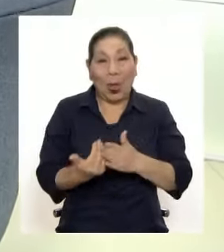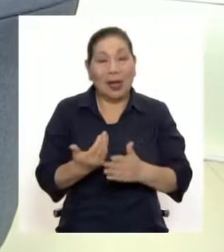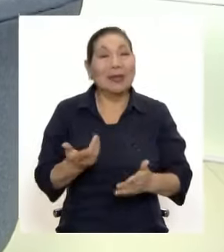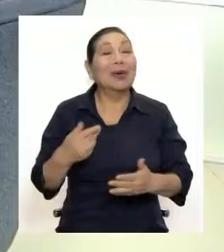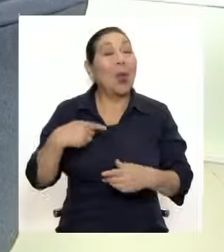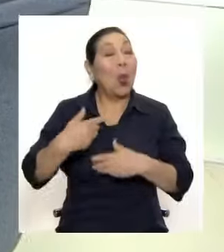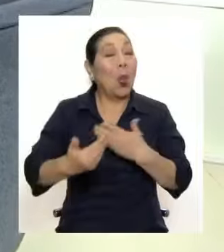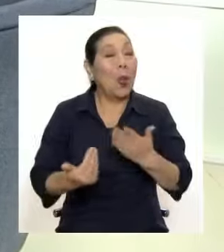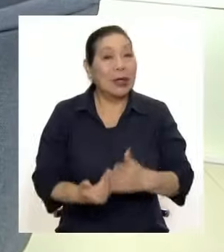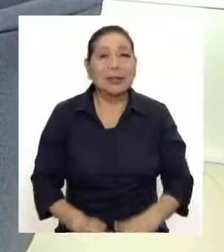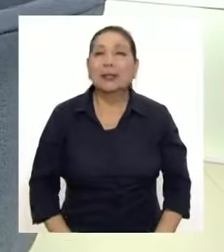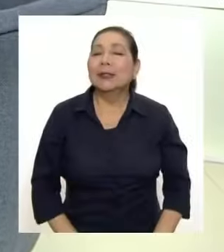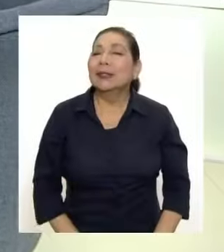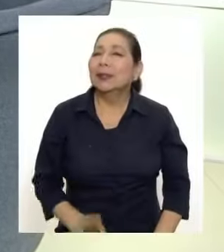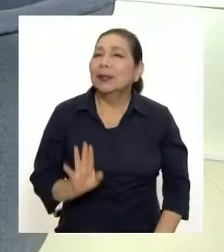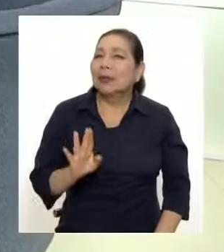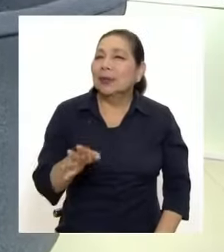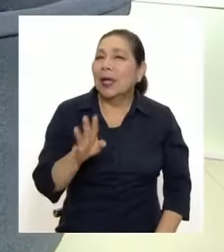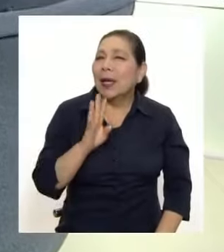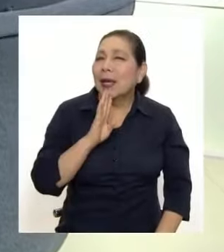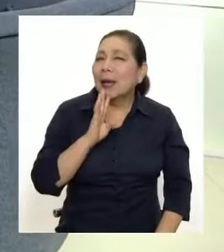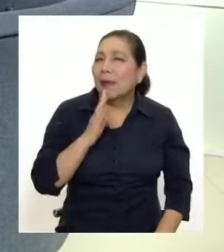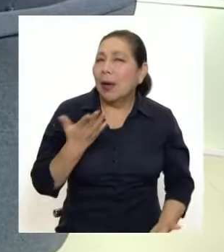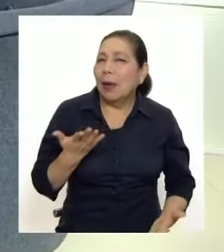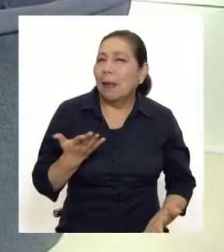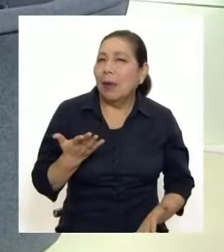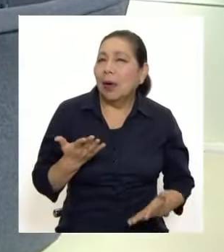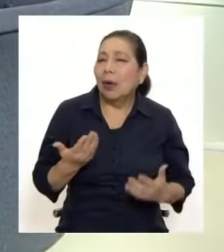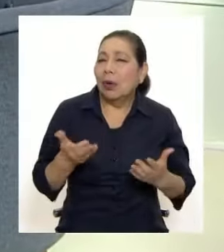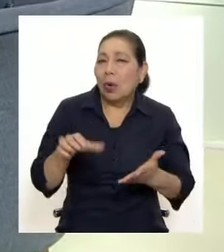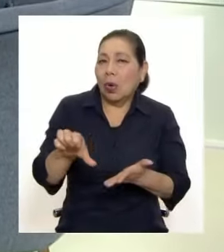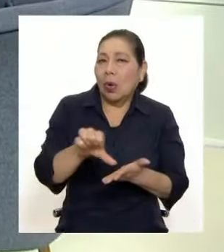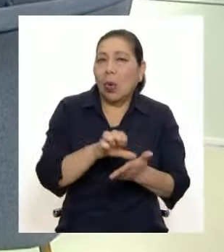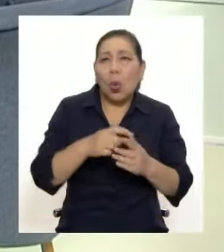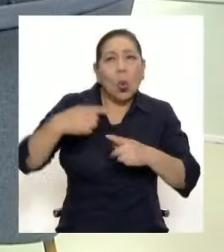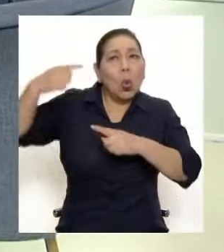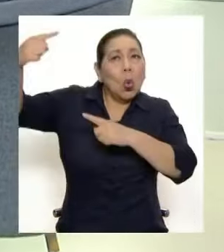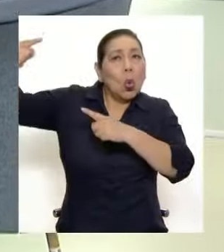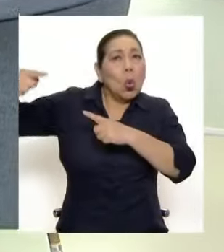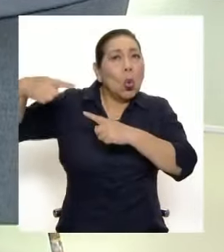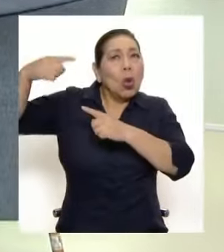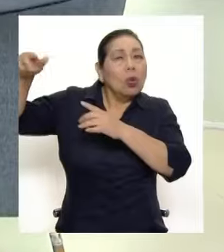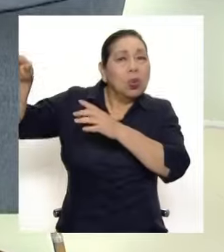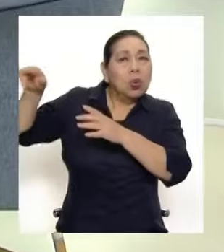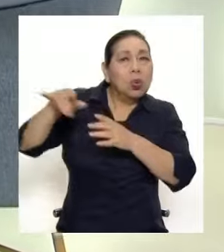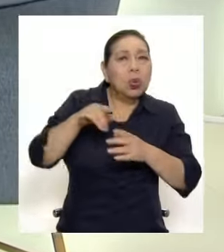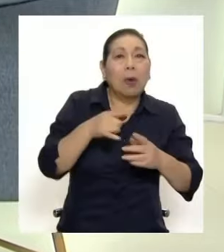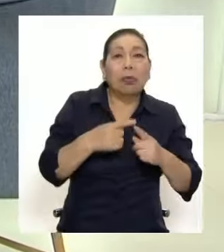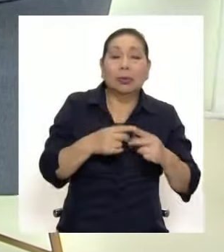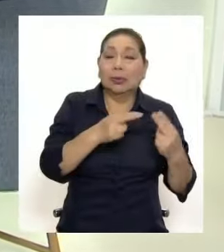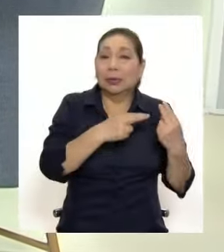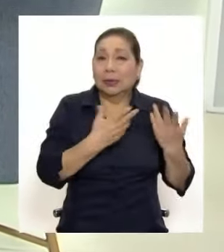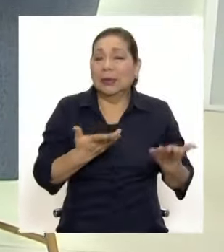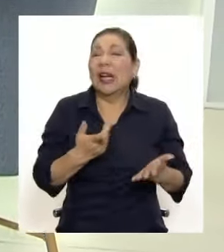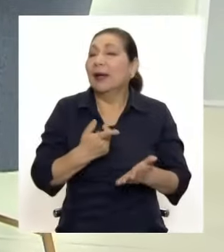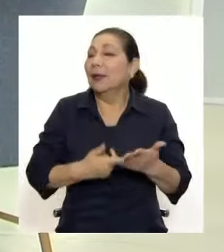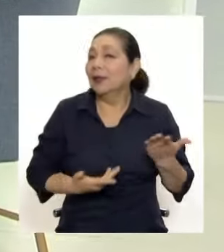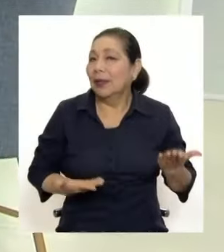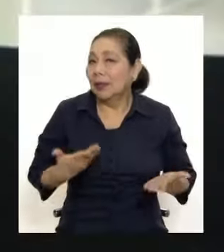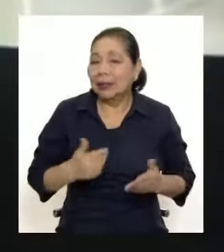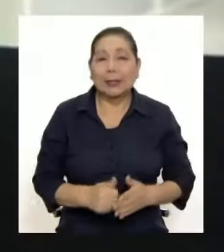inaugurar el tema de la lo que usted hablaba no de que china posee el parque eólico más grande también nos habla de este compromiso en lo que es